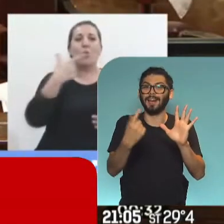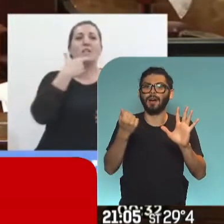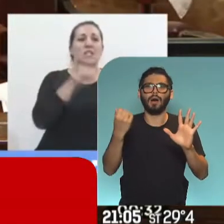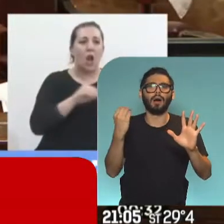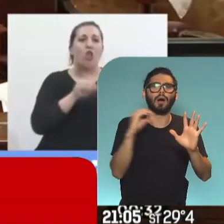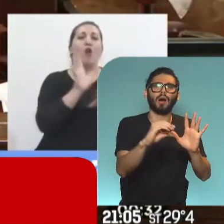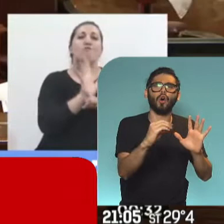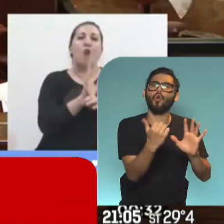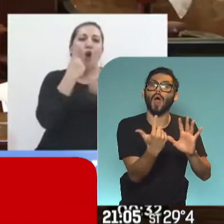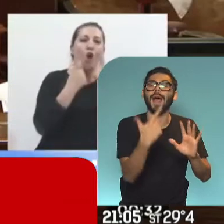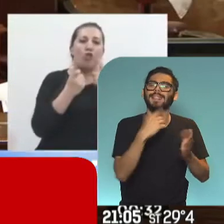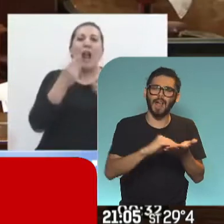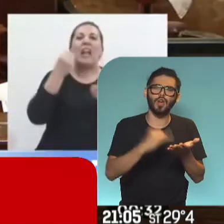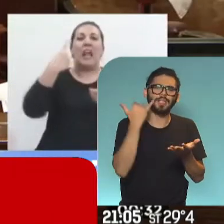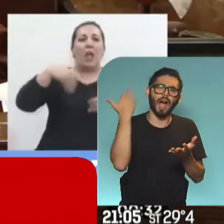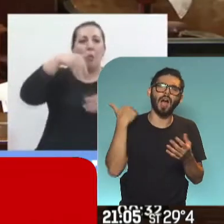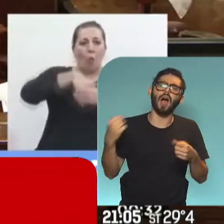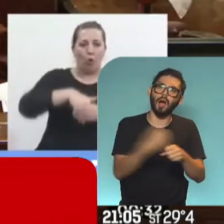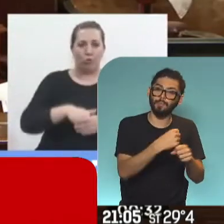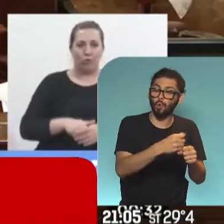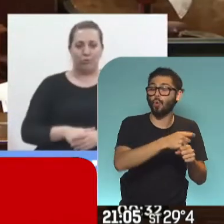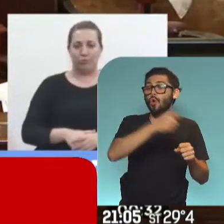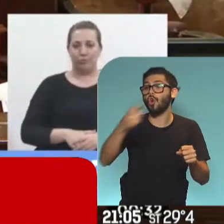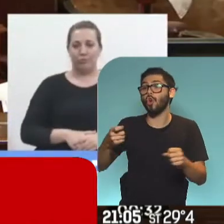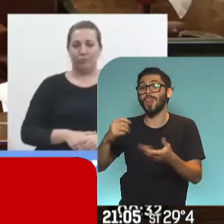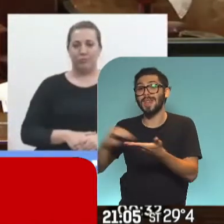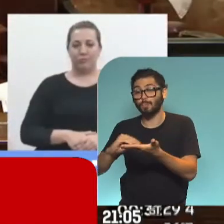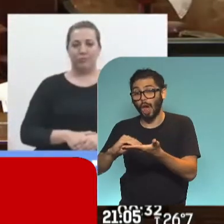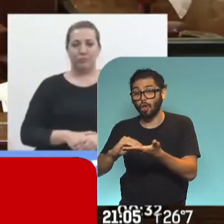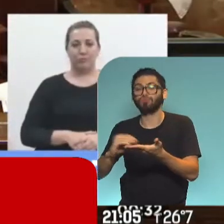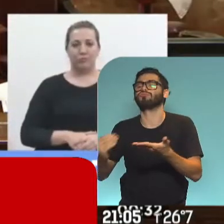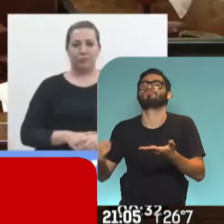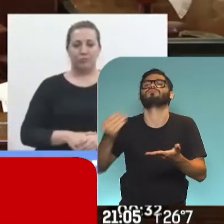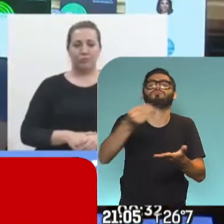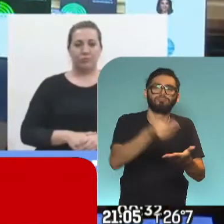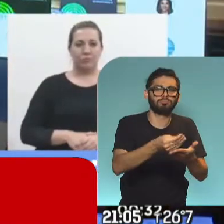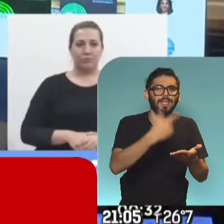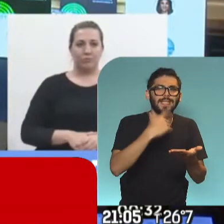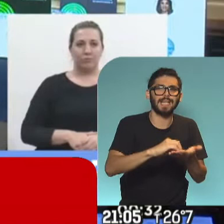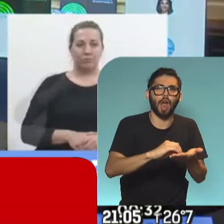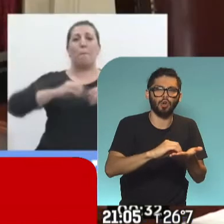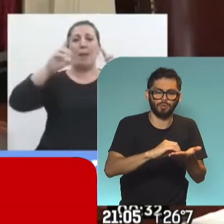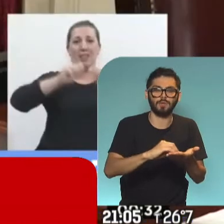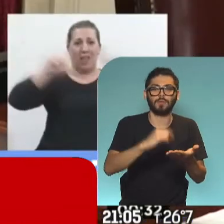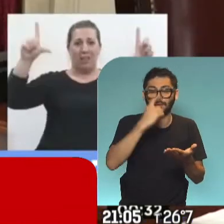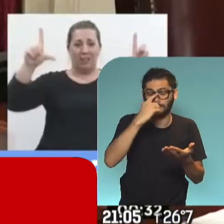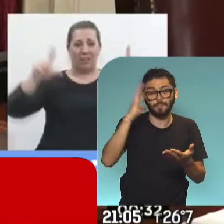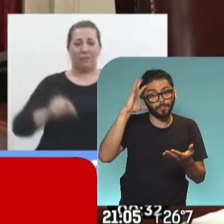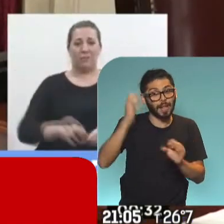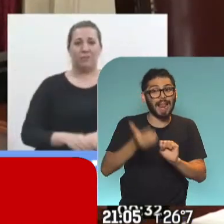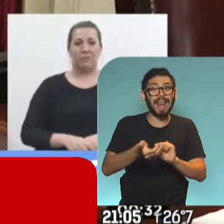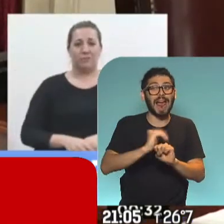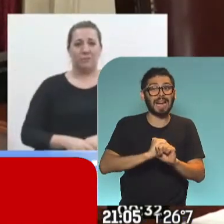que ya se había tratado en el Senado, había sido aprobado, volvió a diputados por cambios y ahora volvió al Senado. Y dice Cristina... Recordemos que Horacio Rodríguez